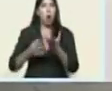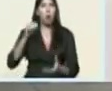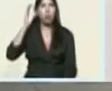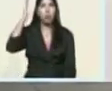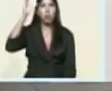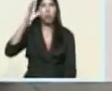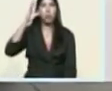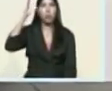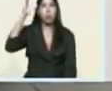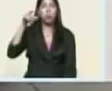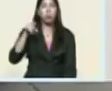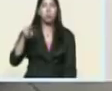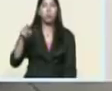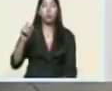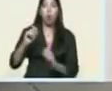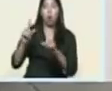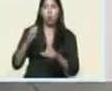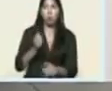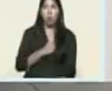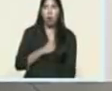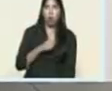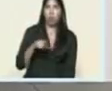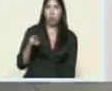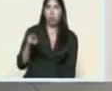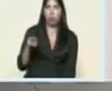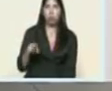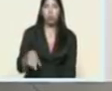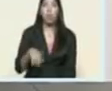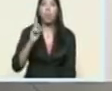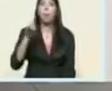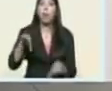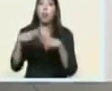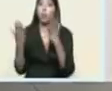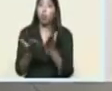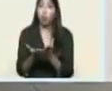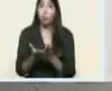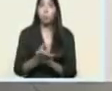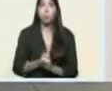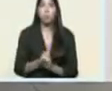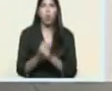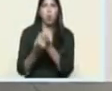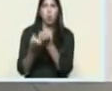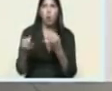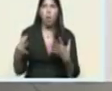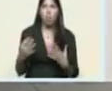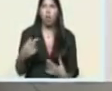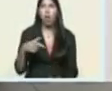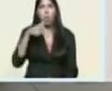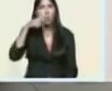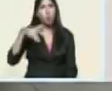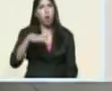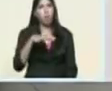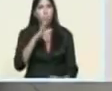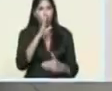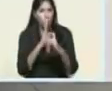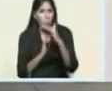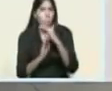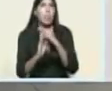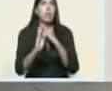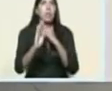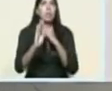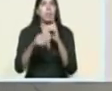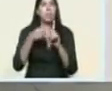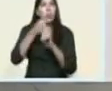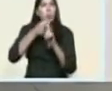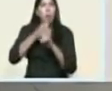día a sus propios dirigentes y sorprende al mundo. ¿Cuántas lecciones nos ha dado el pueblo humilde con sus luchas, con